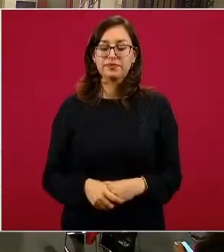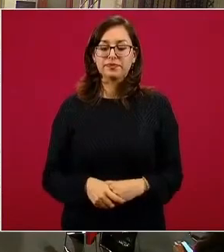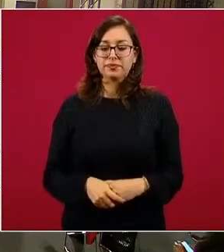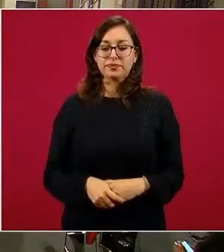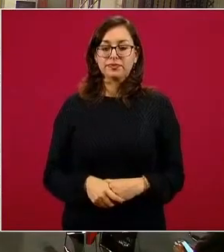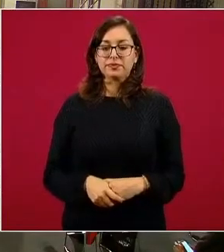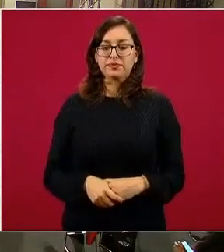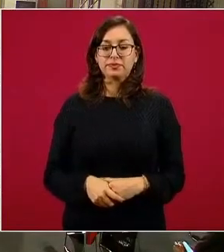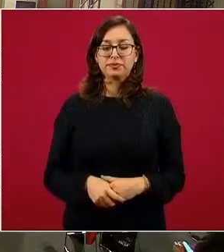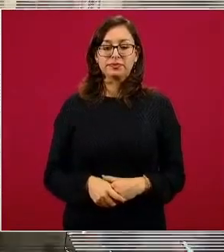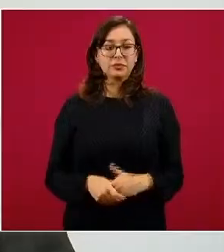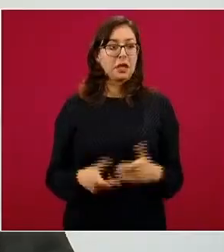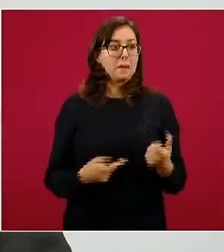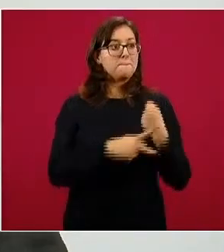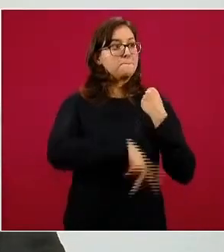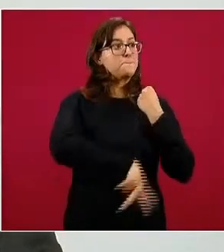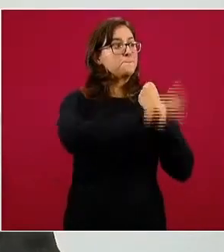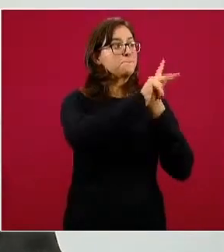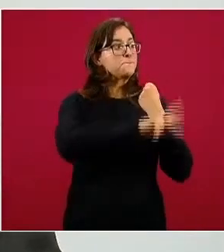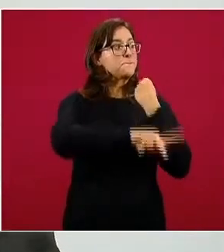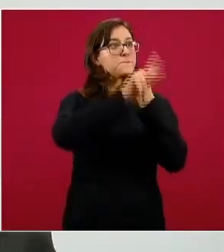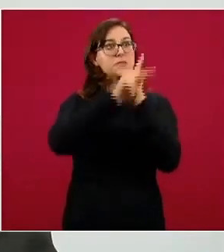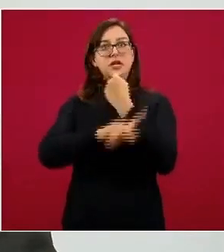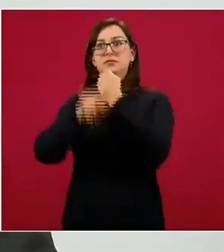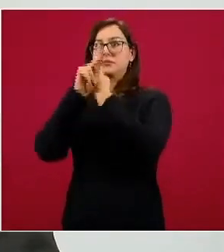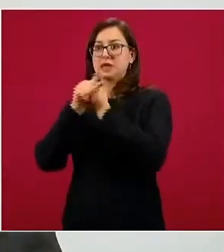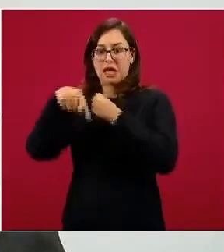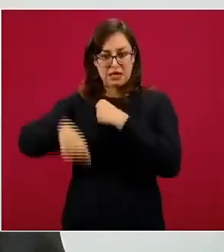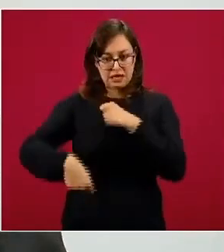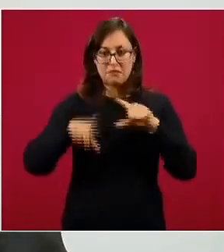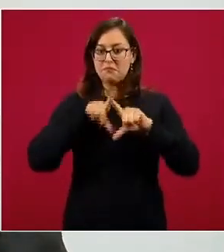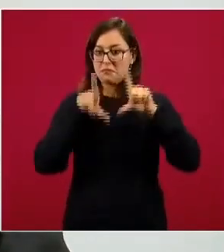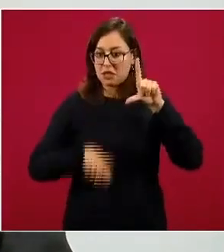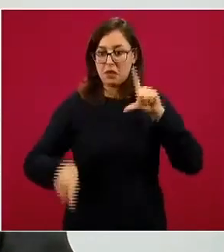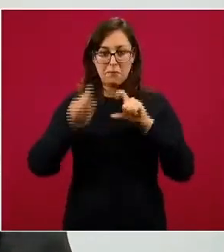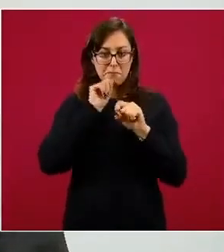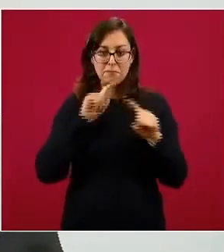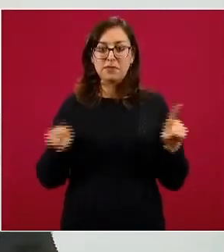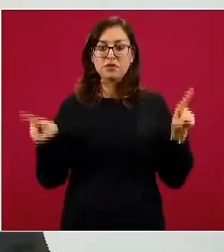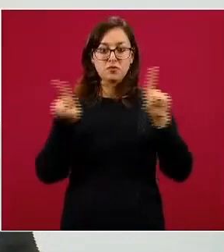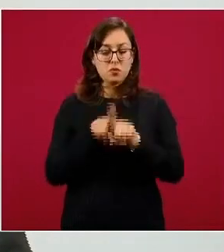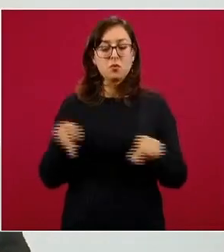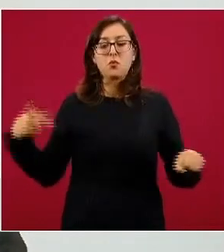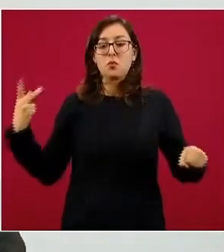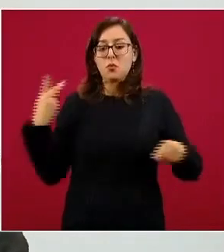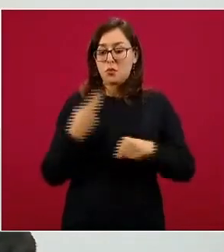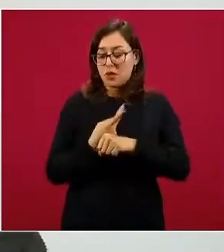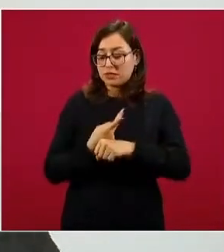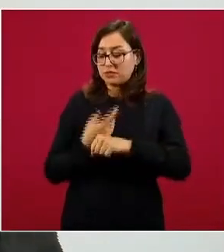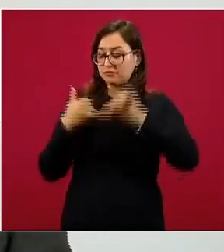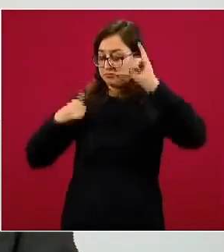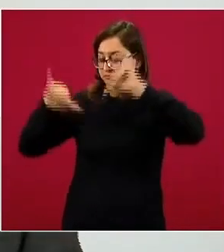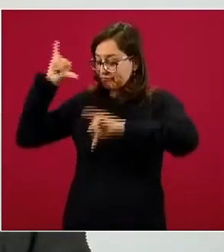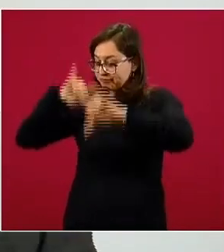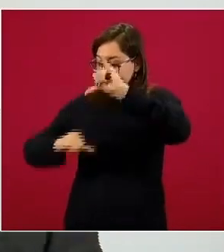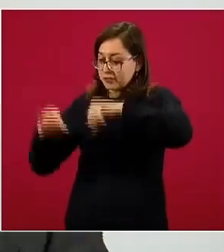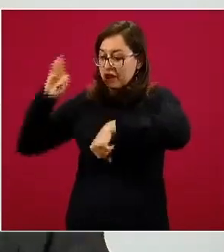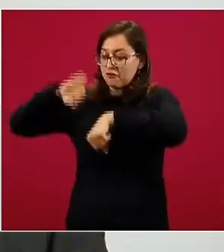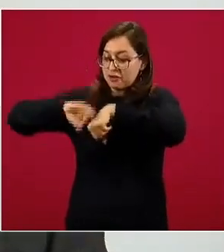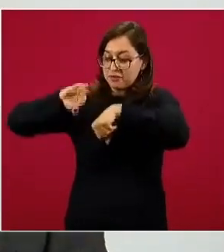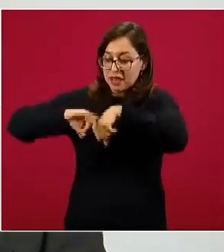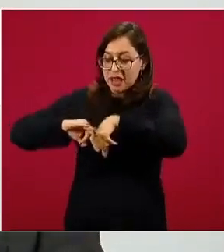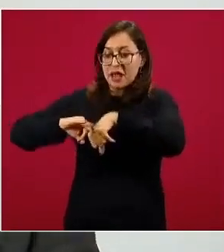Convencionalmente, en cualquier país, y lo mismo ocurría en México, la manera en que una compañía farmacéutica entra